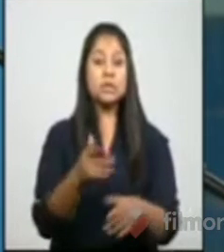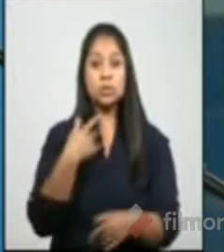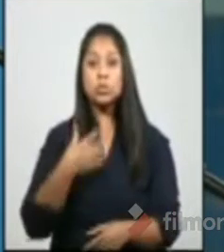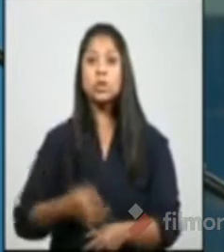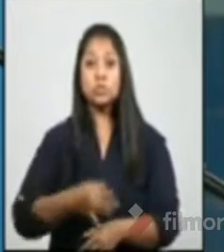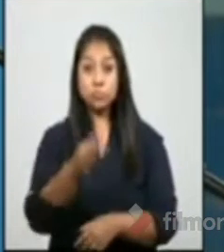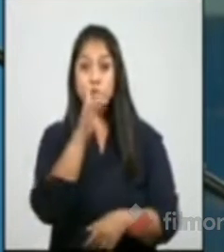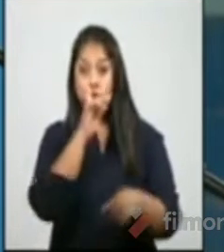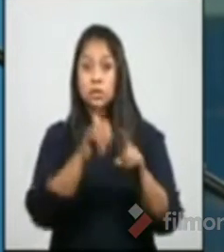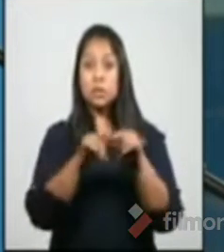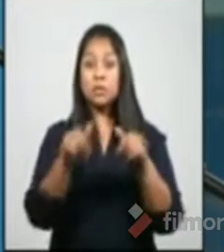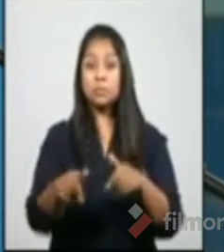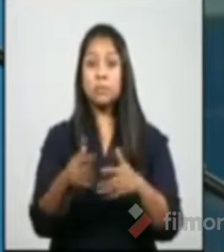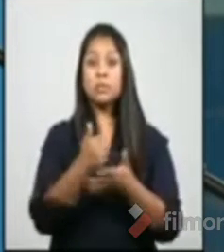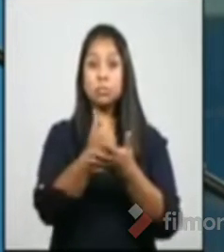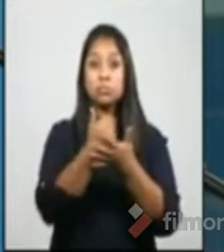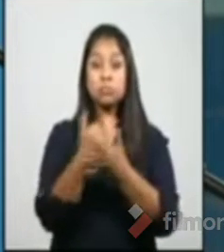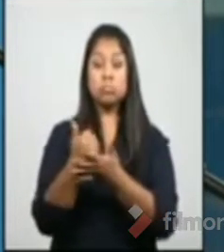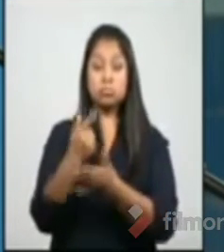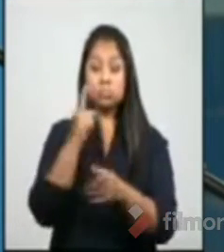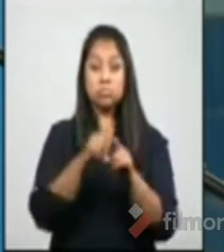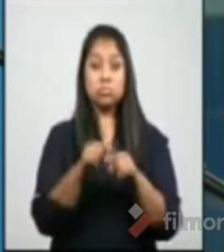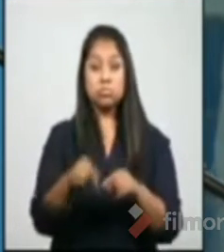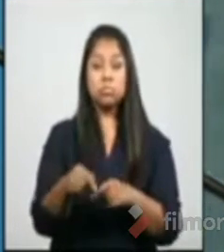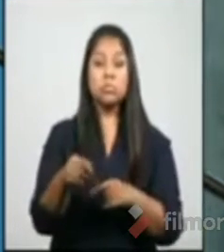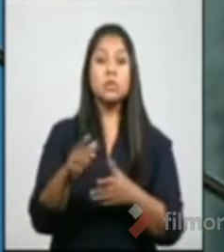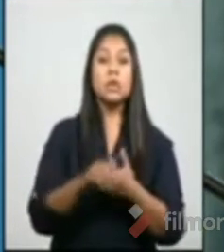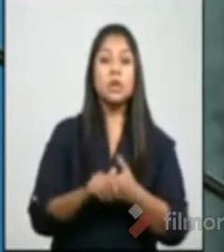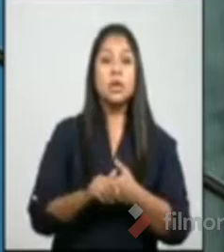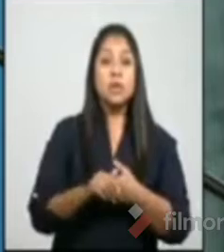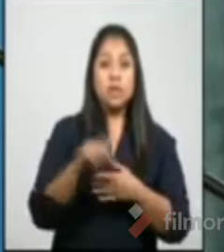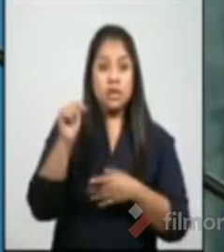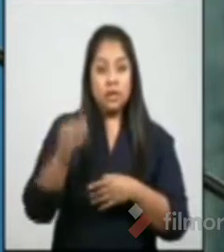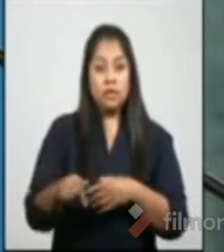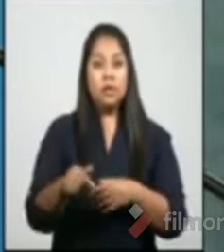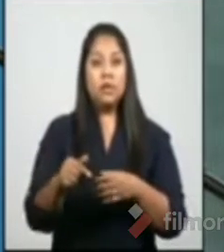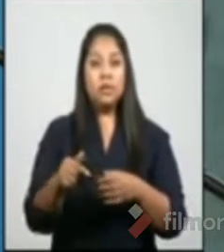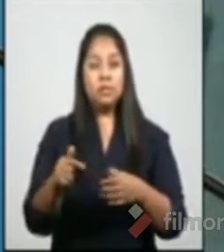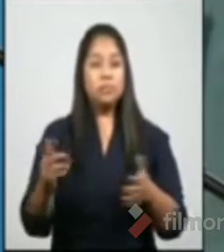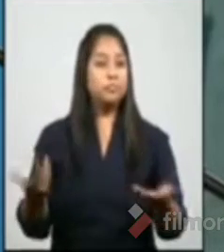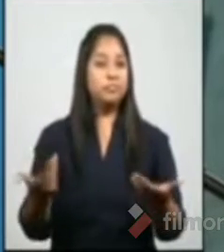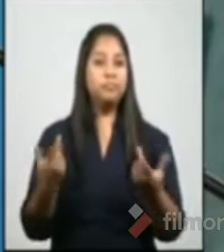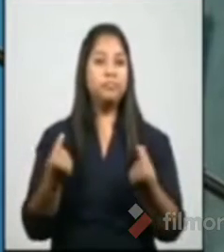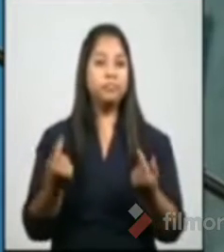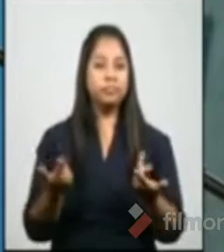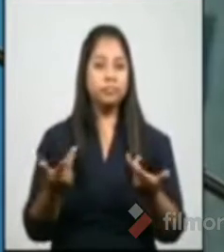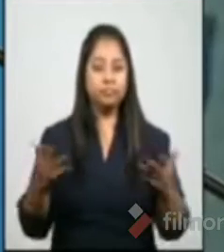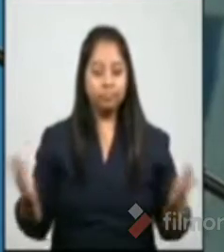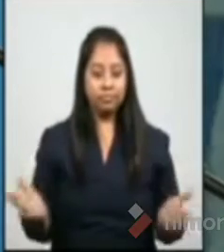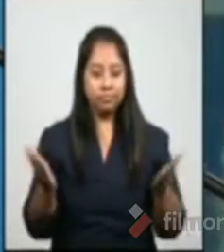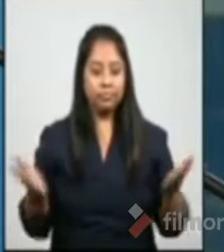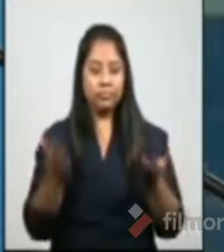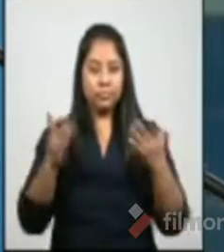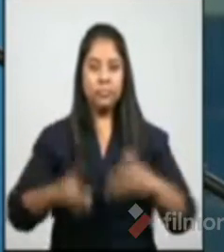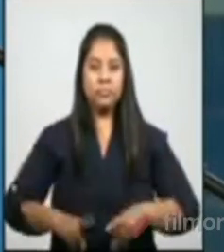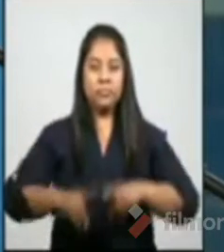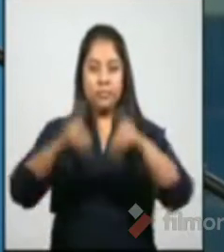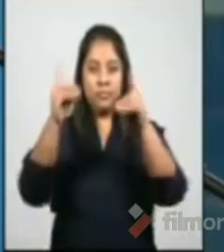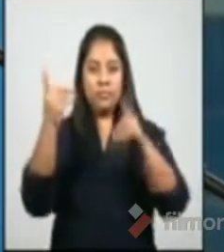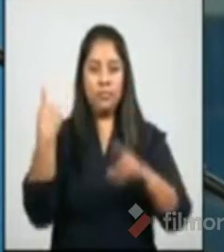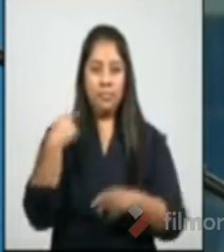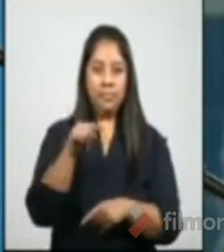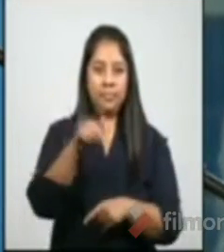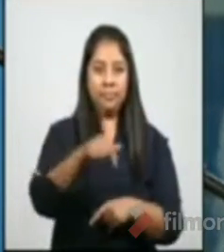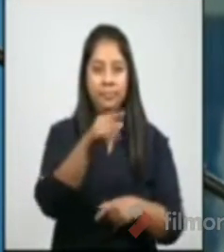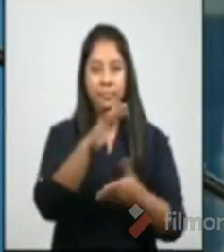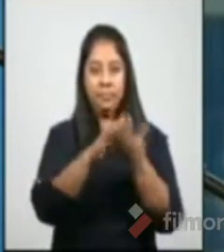transportistas también van a ser beneficiados. Y esto va a generar un desarrollo para esta